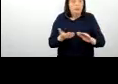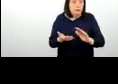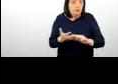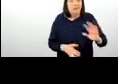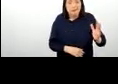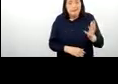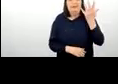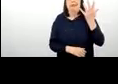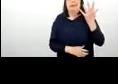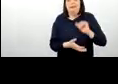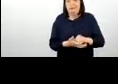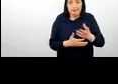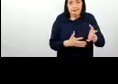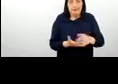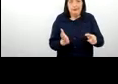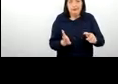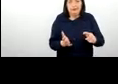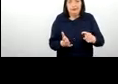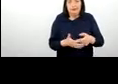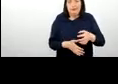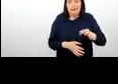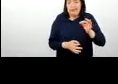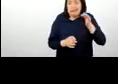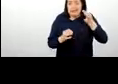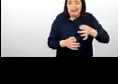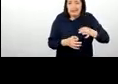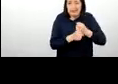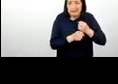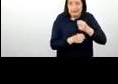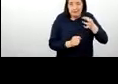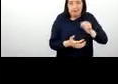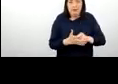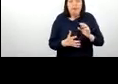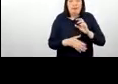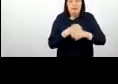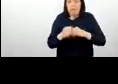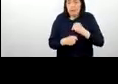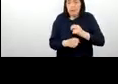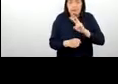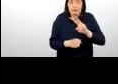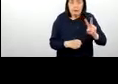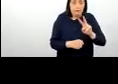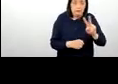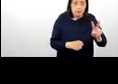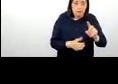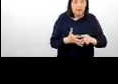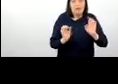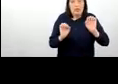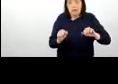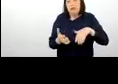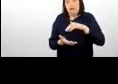quinta edición de lo que viene a la tasa de excelencia y este, y para el año 2022, pues Ayacucho será la sede, ¿no?